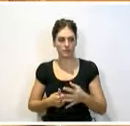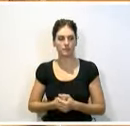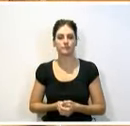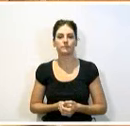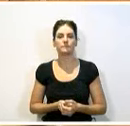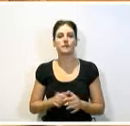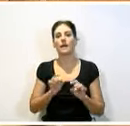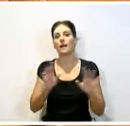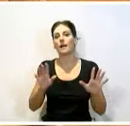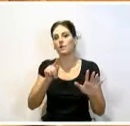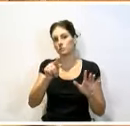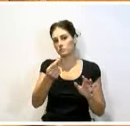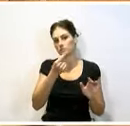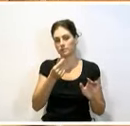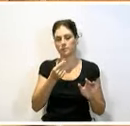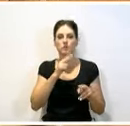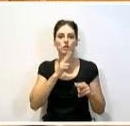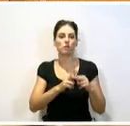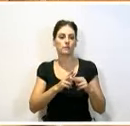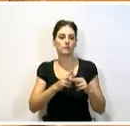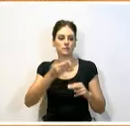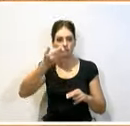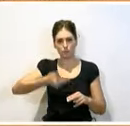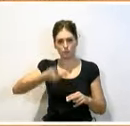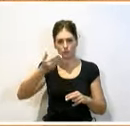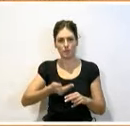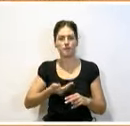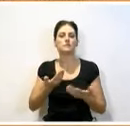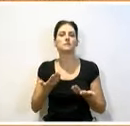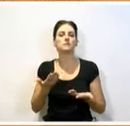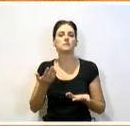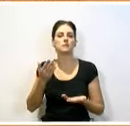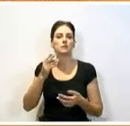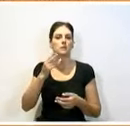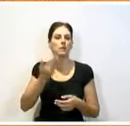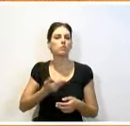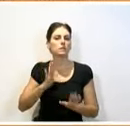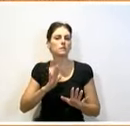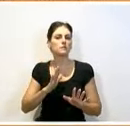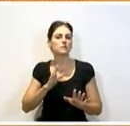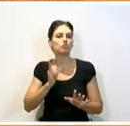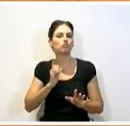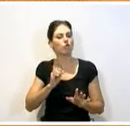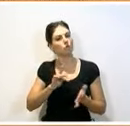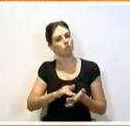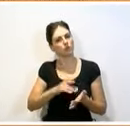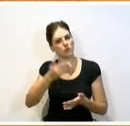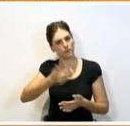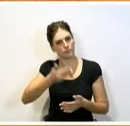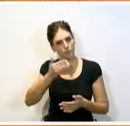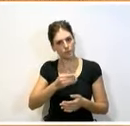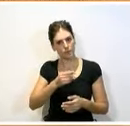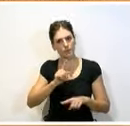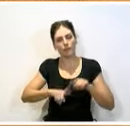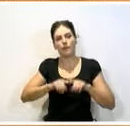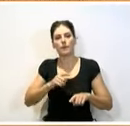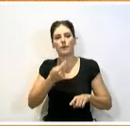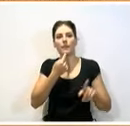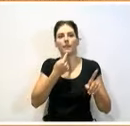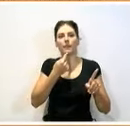Claro, su interpelación, los nombres son importantes cuando nos parece que son importantes. Juan Yagüe, aunque se le quite Juan y se le deje